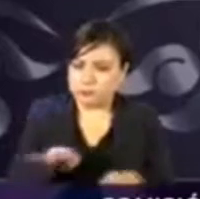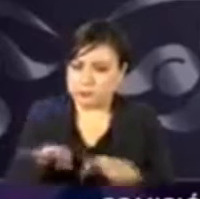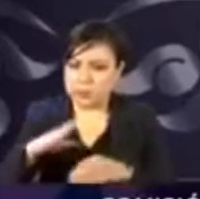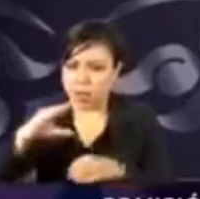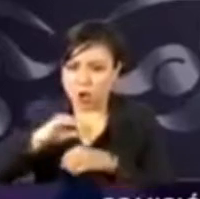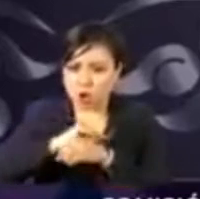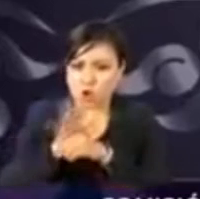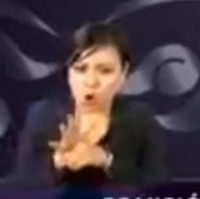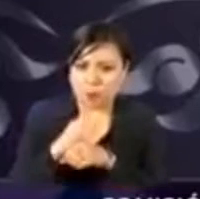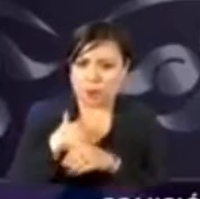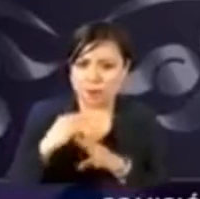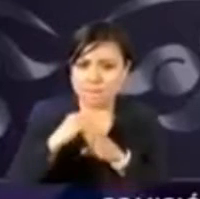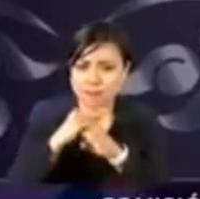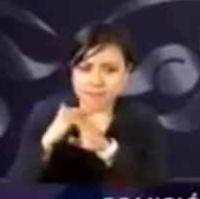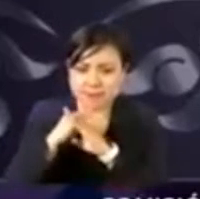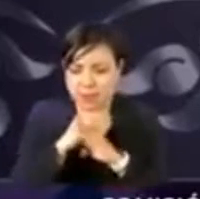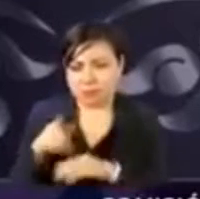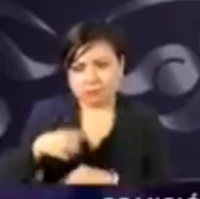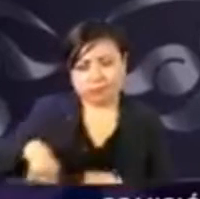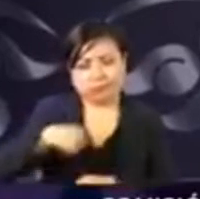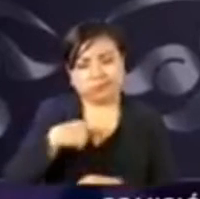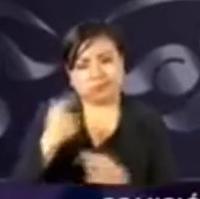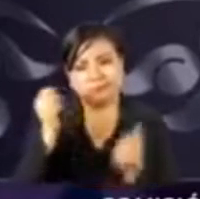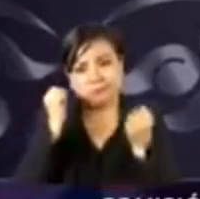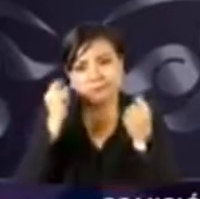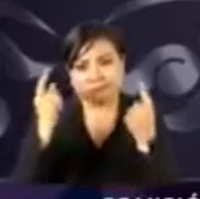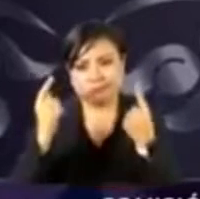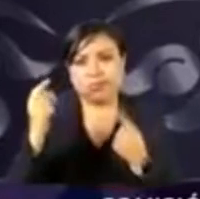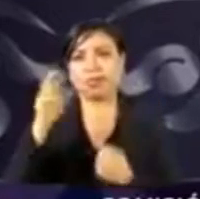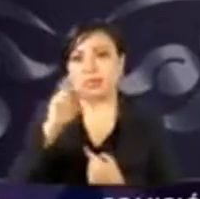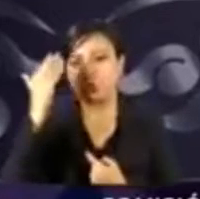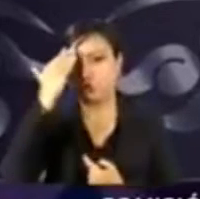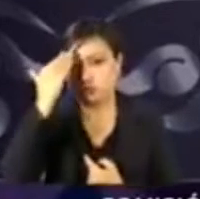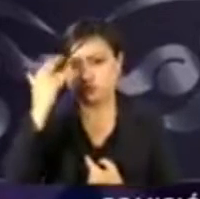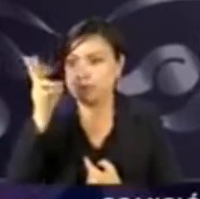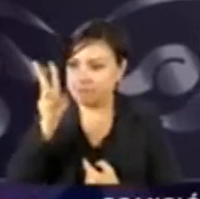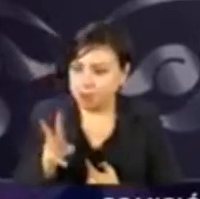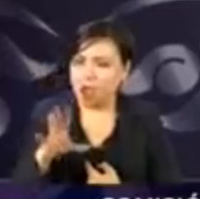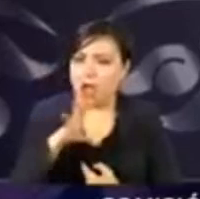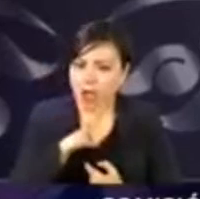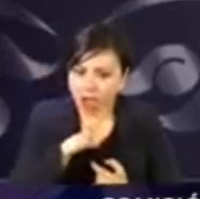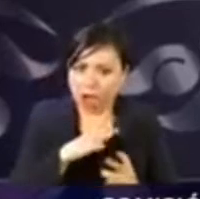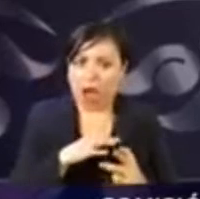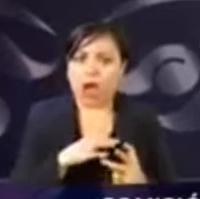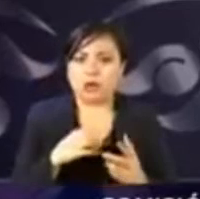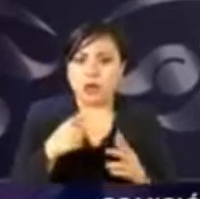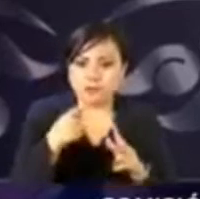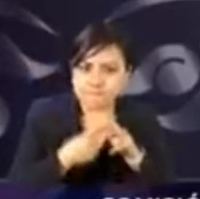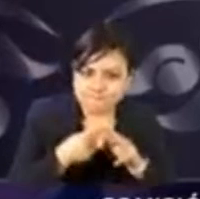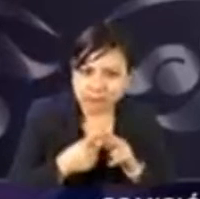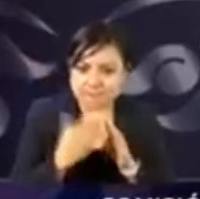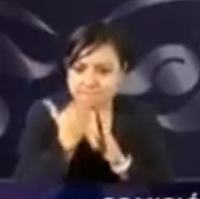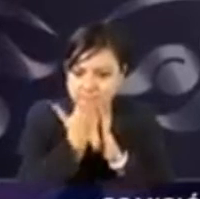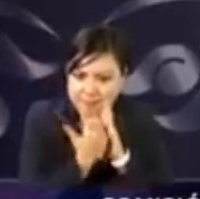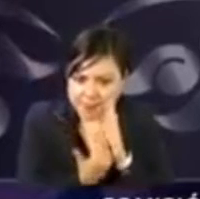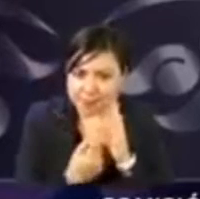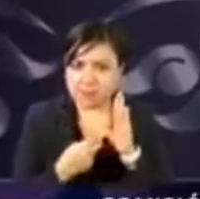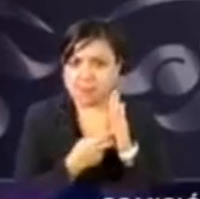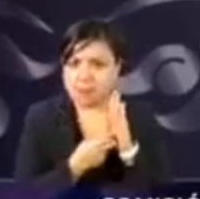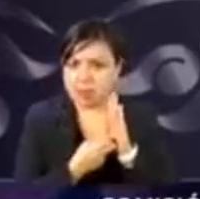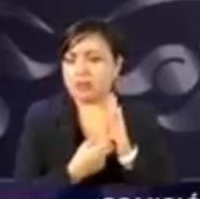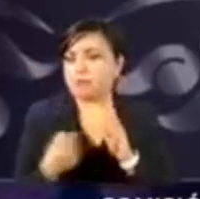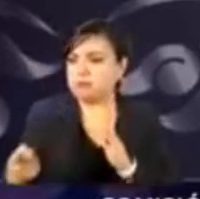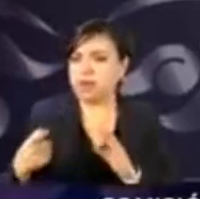COVID-19. No podemos dejar a un lado las cifras del número de agresiones que se han